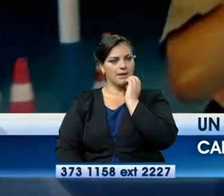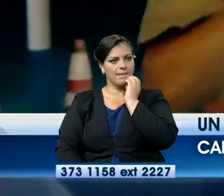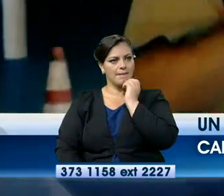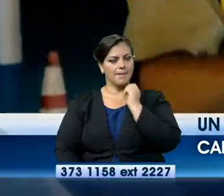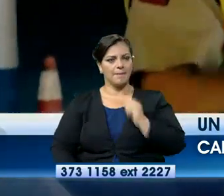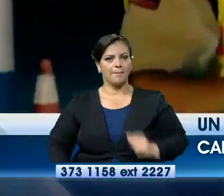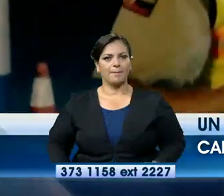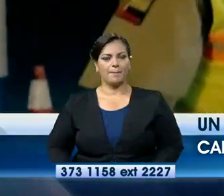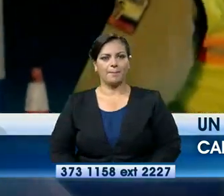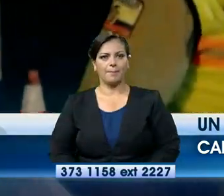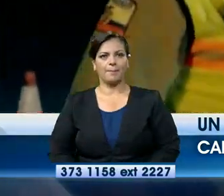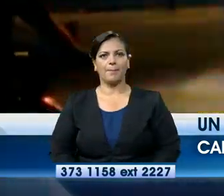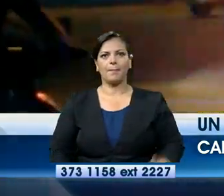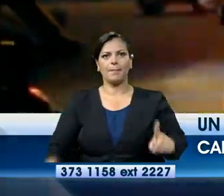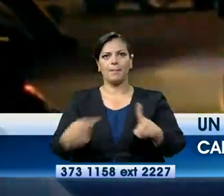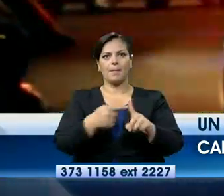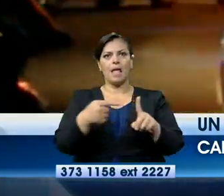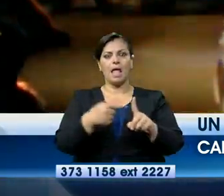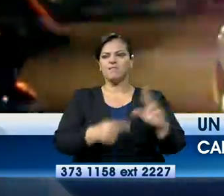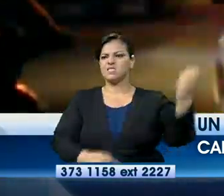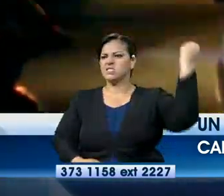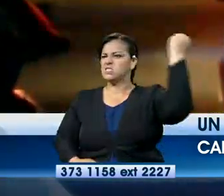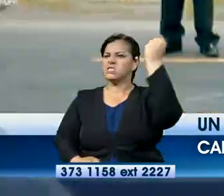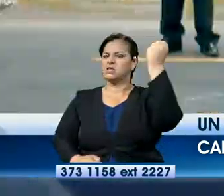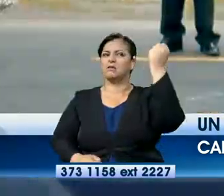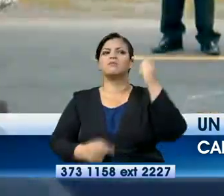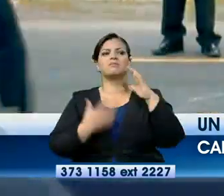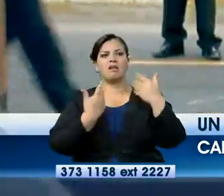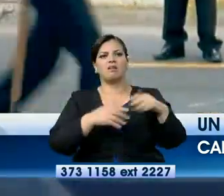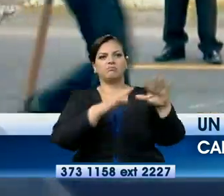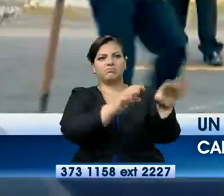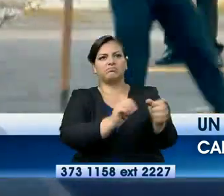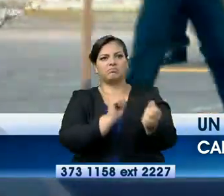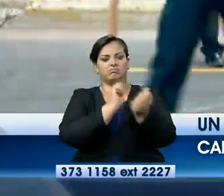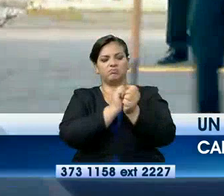El presunto autor está detenido para investigaciones.